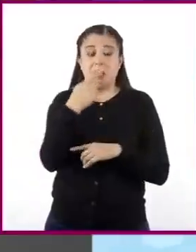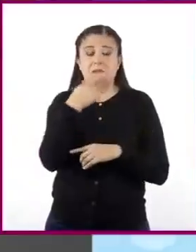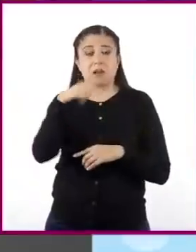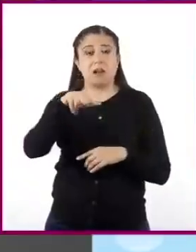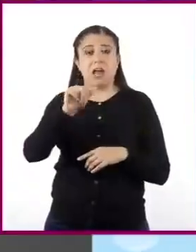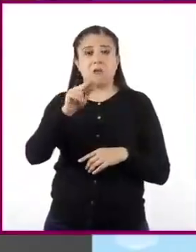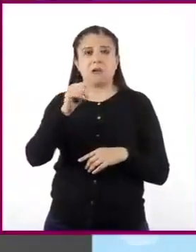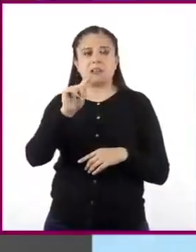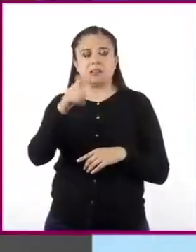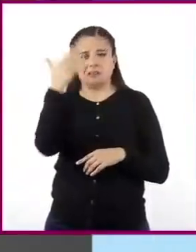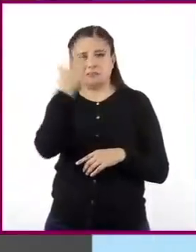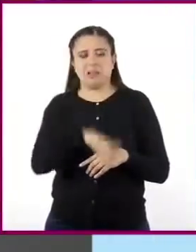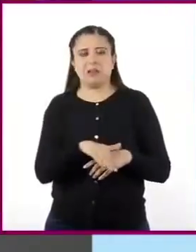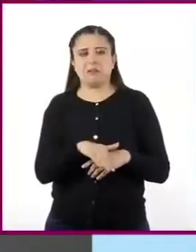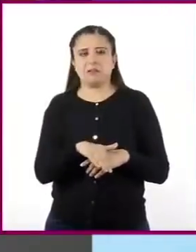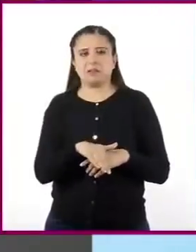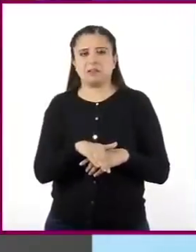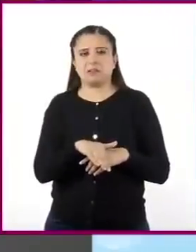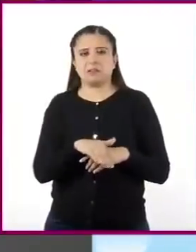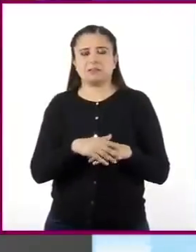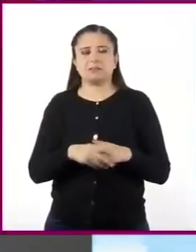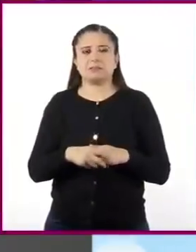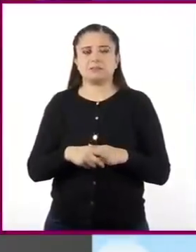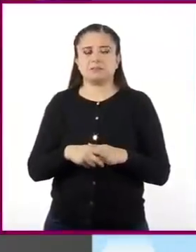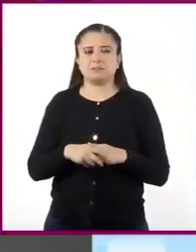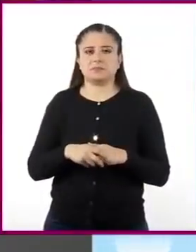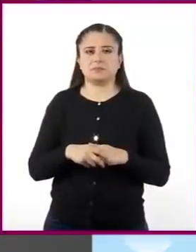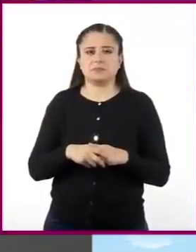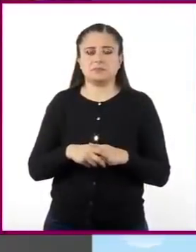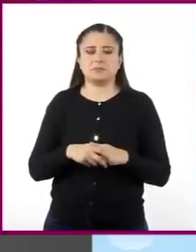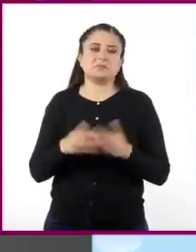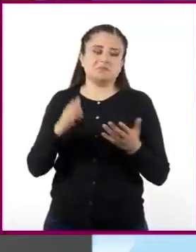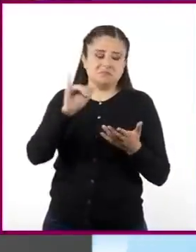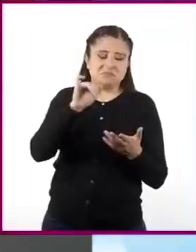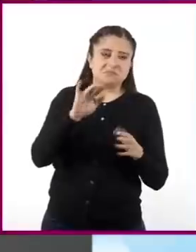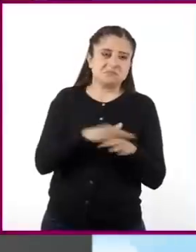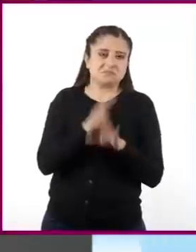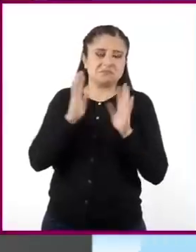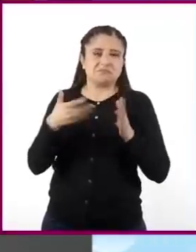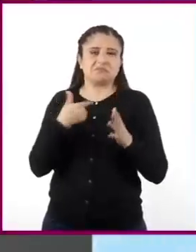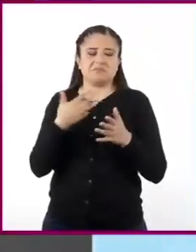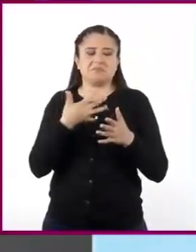náhuatl. Sí, porque ya como estamos